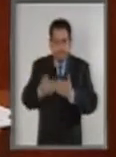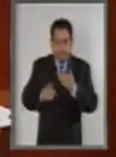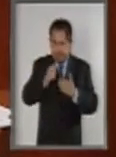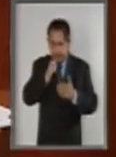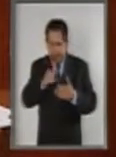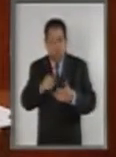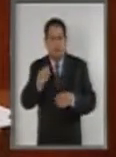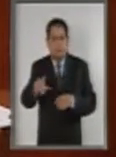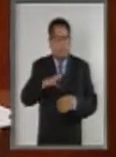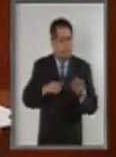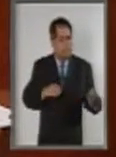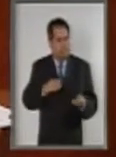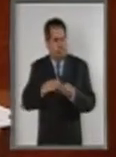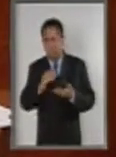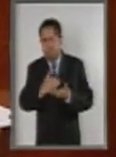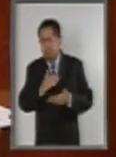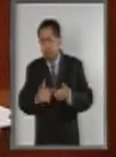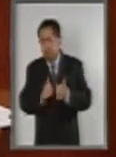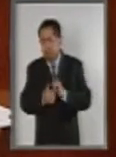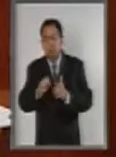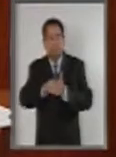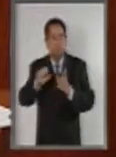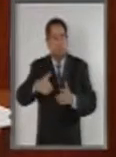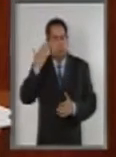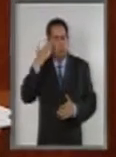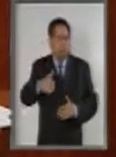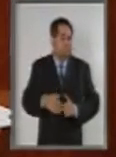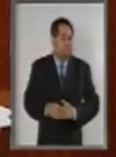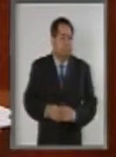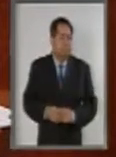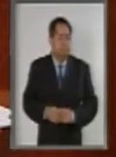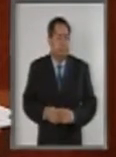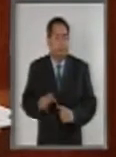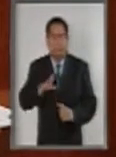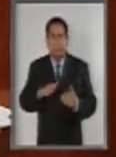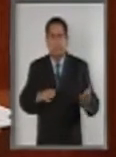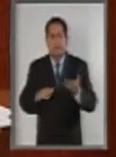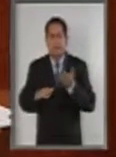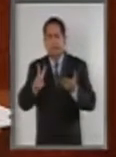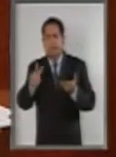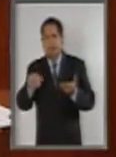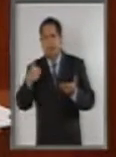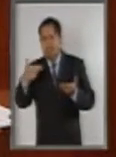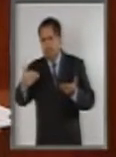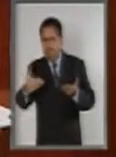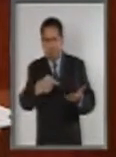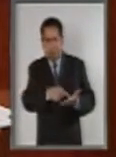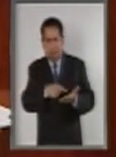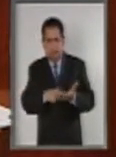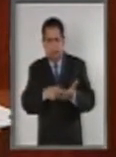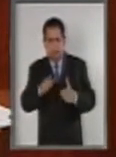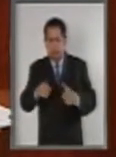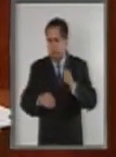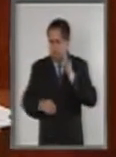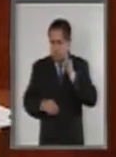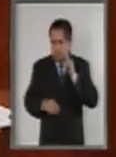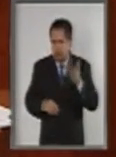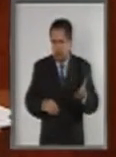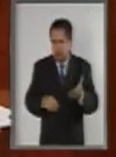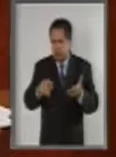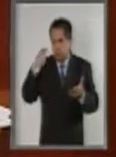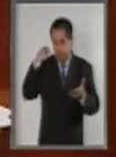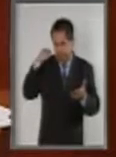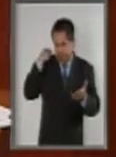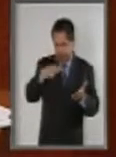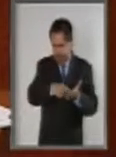iniciativas en proceso. Por ejemplo, hay una iniciativa de nuestro senador de